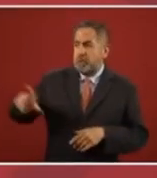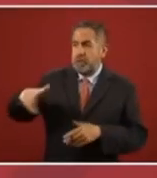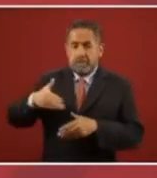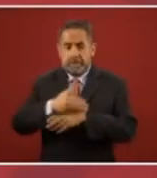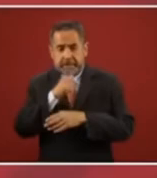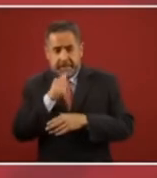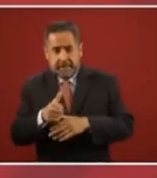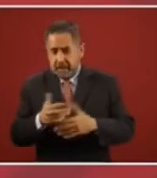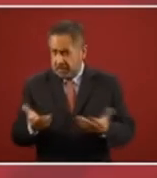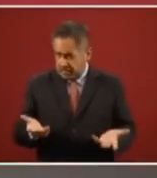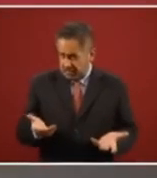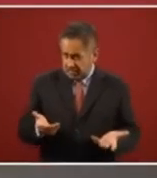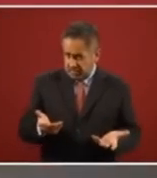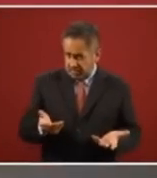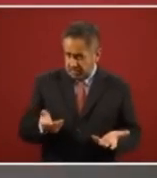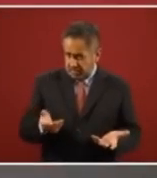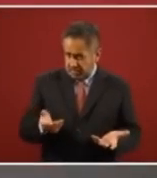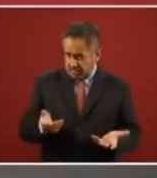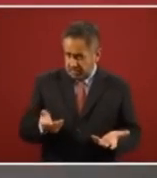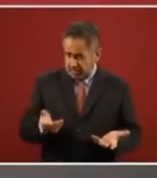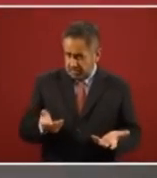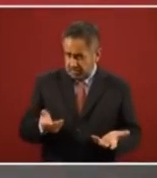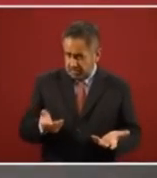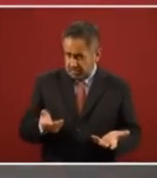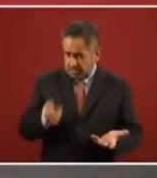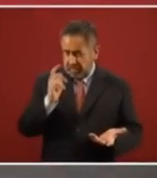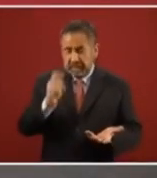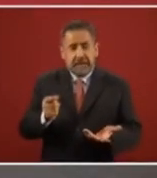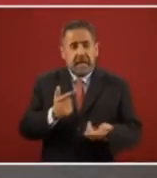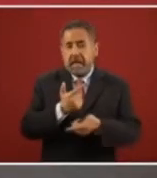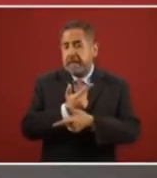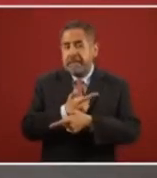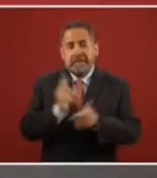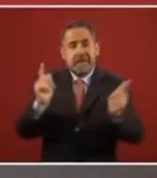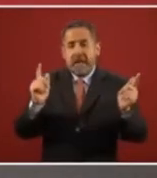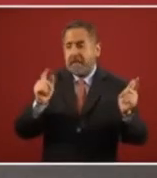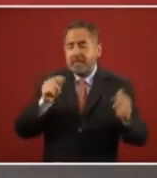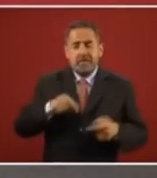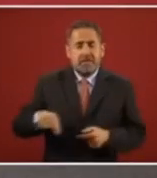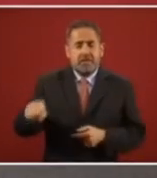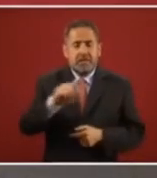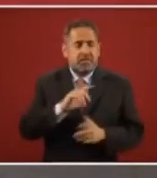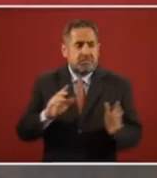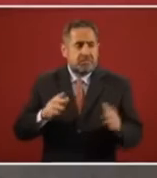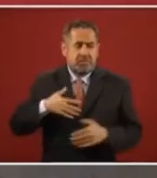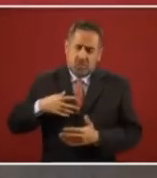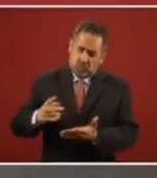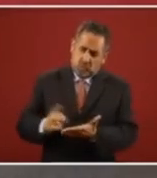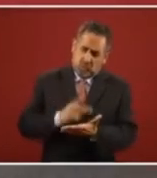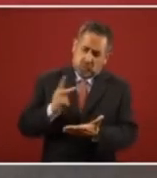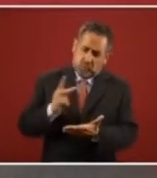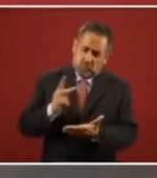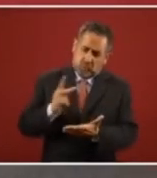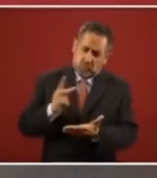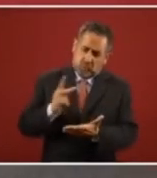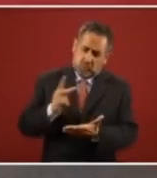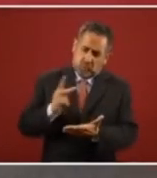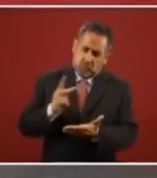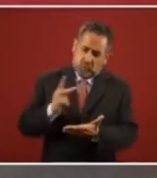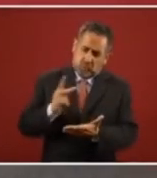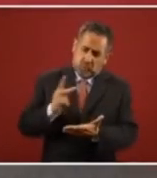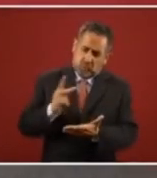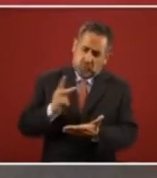es la libertad es la libertad como lo he dicho en otras ocasiones es